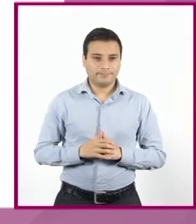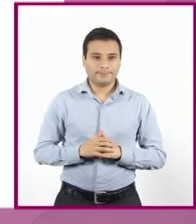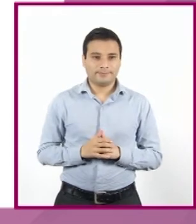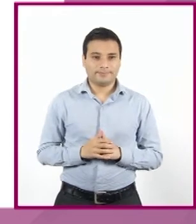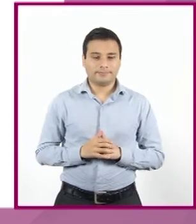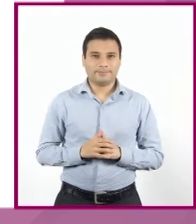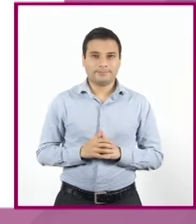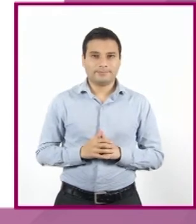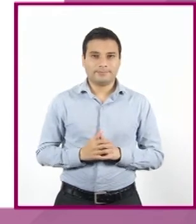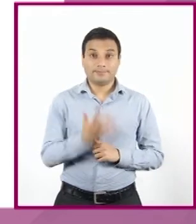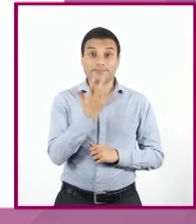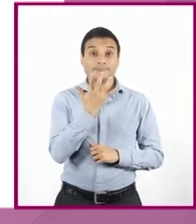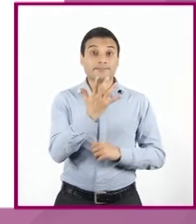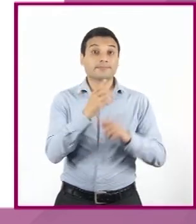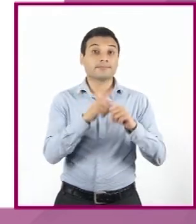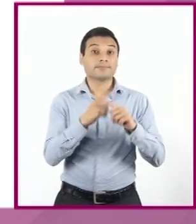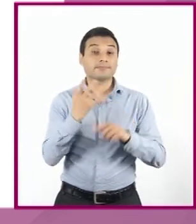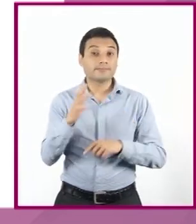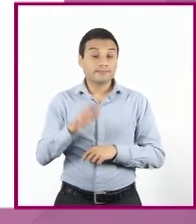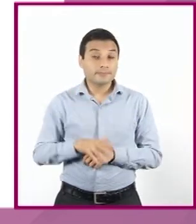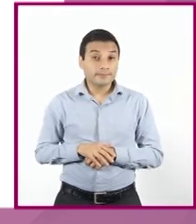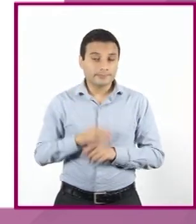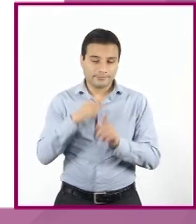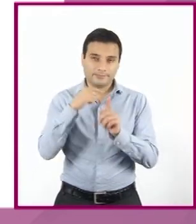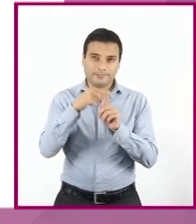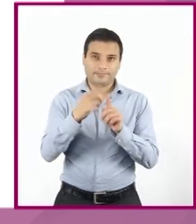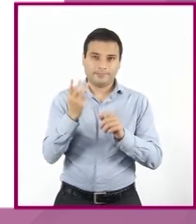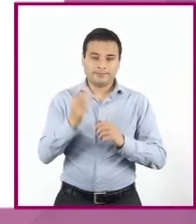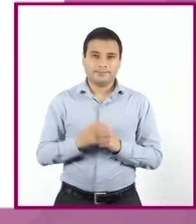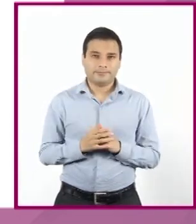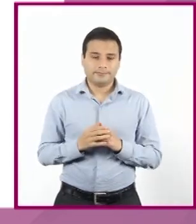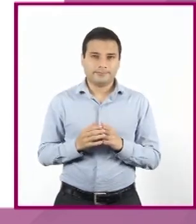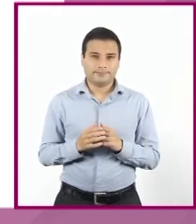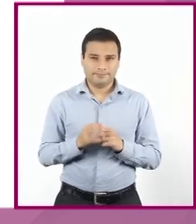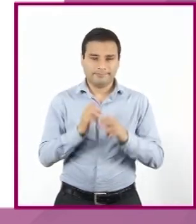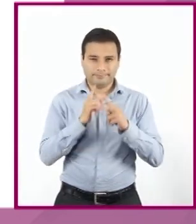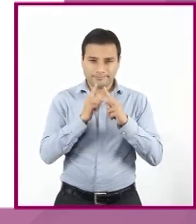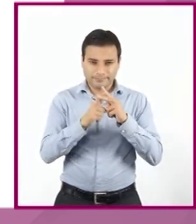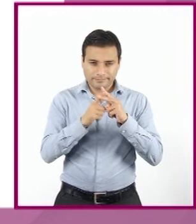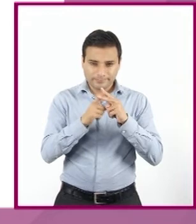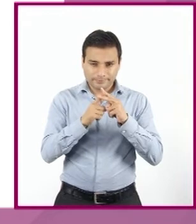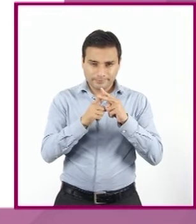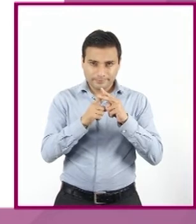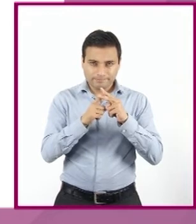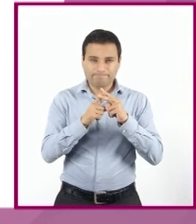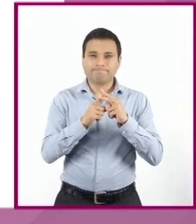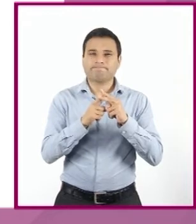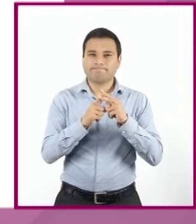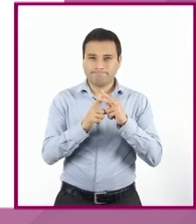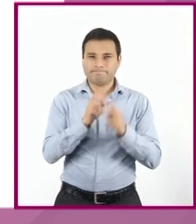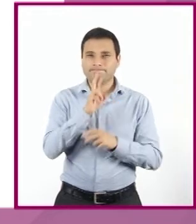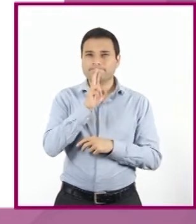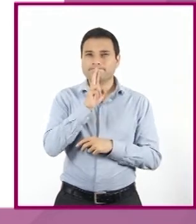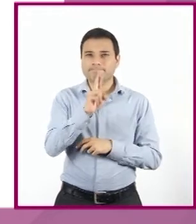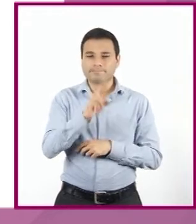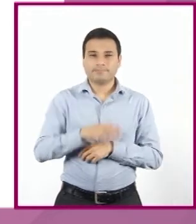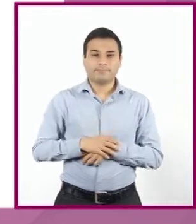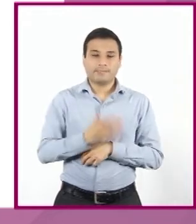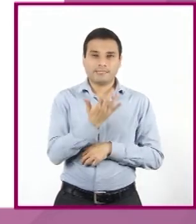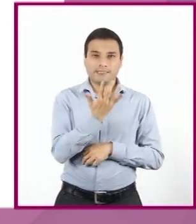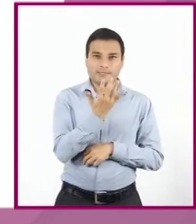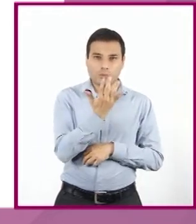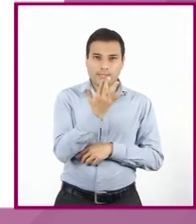resulta 5 por 10 más 3. Resolviendo las operaciones, tenemos que el producto es 50 más